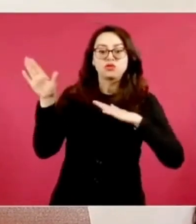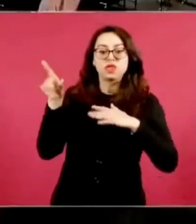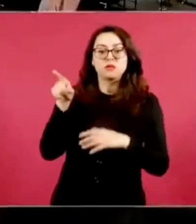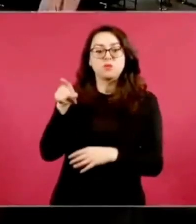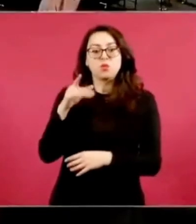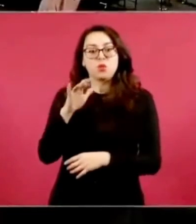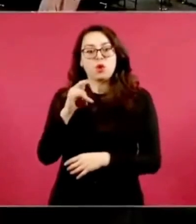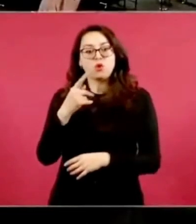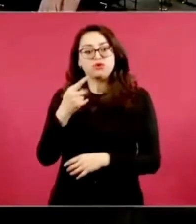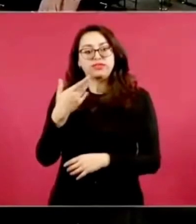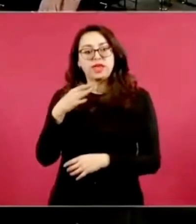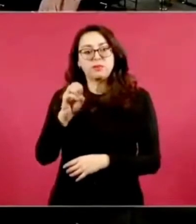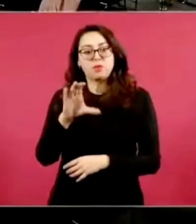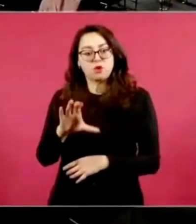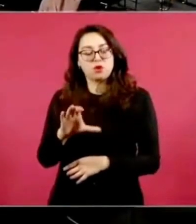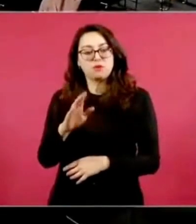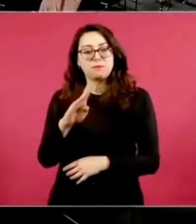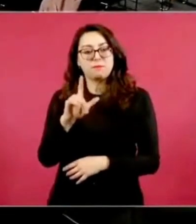lo conté.